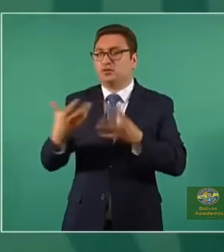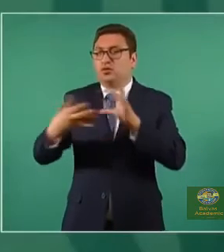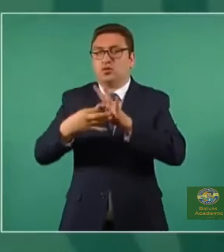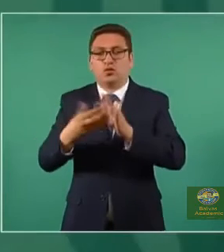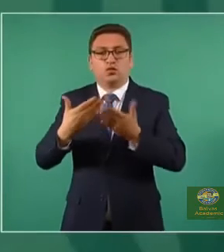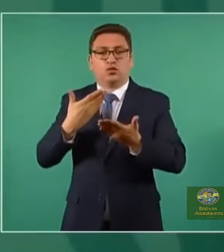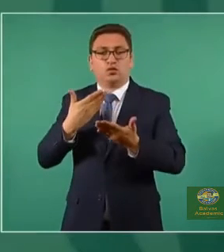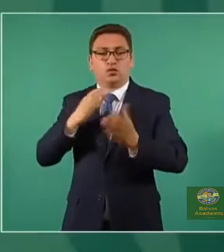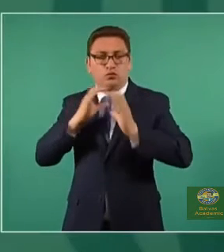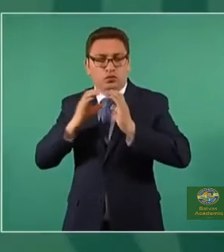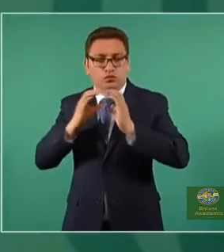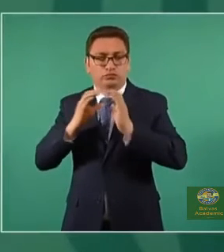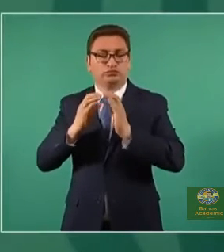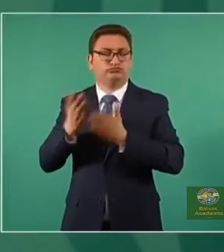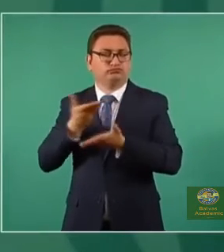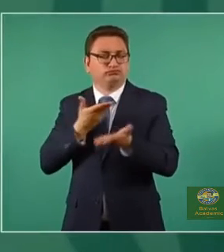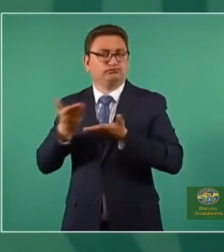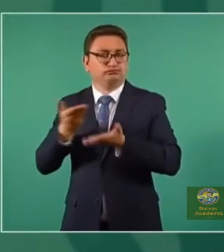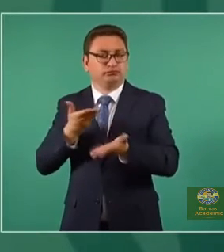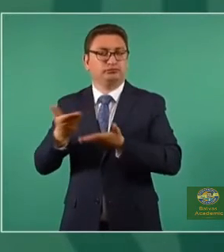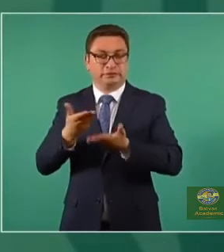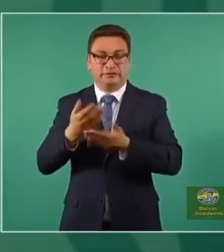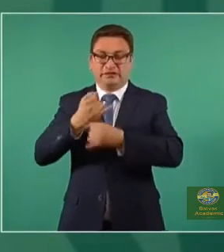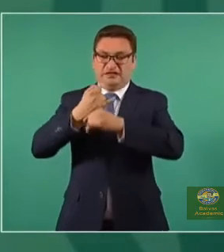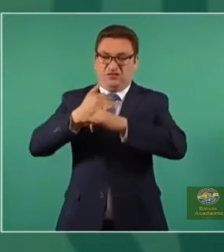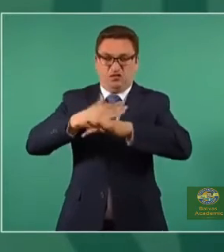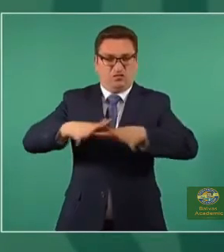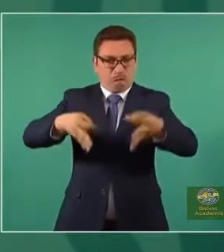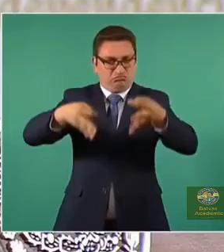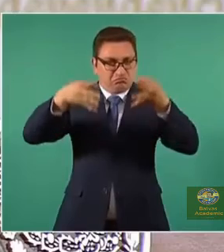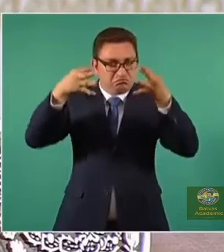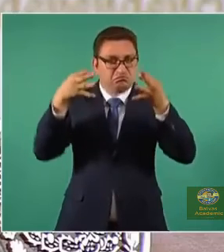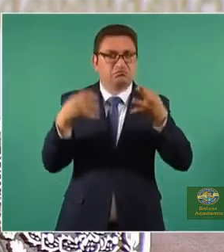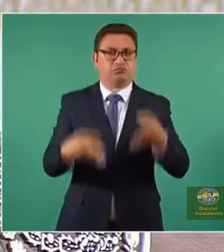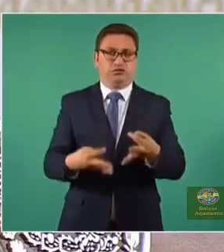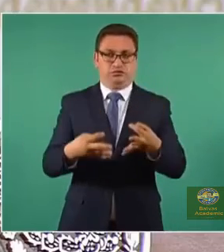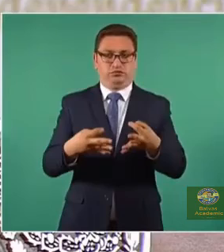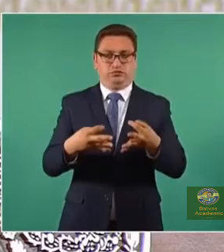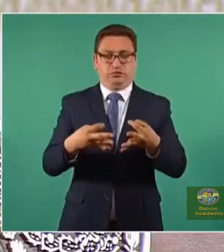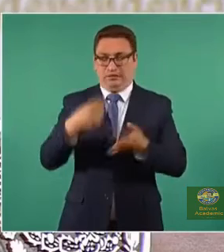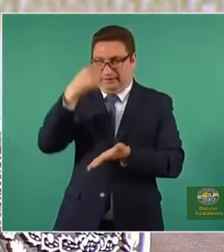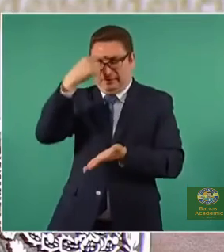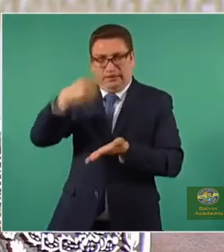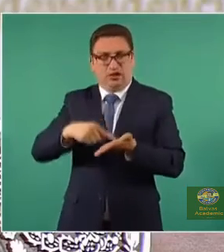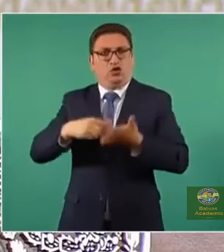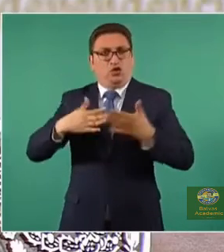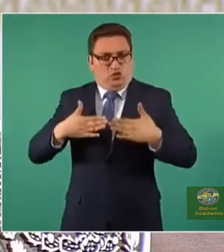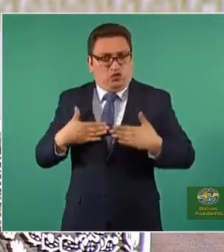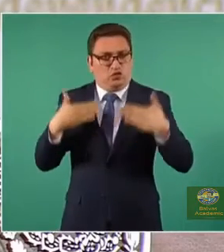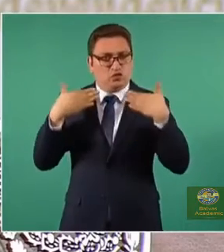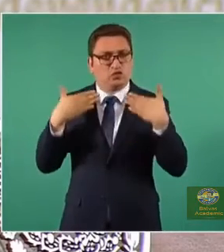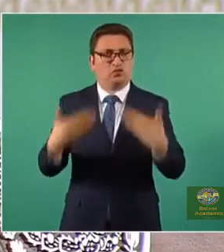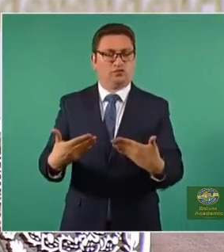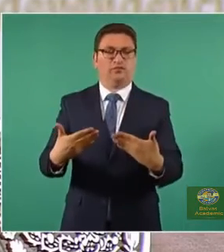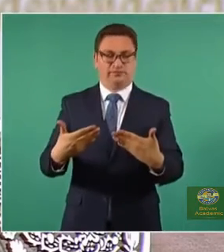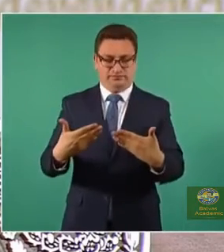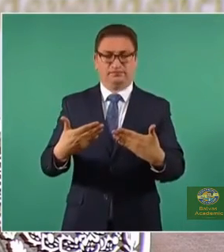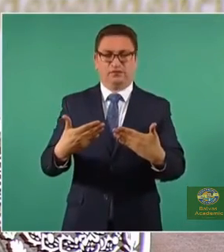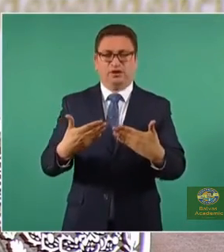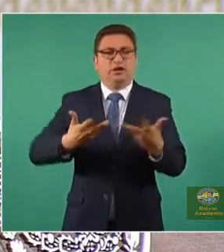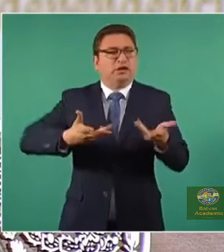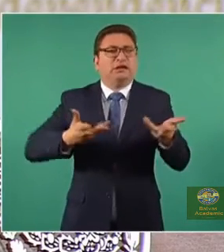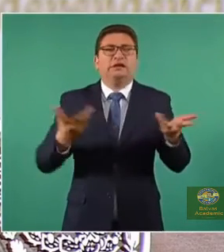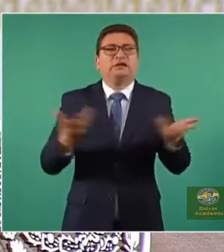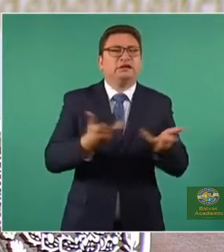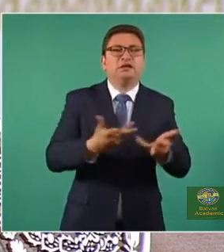comunicación. Muy importante que todos tengamos la información correcta, la información más creíble, la información más confiable de qué hacer